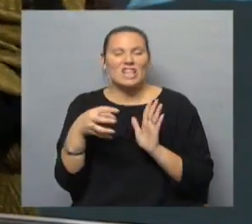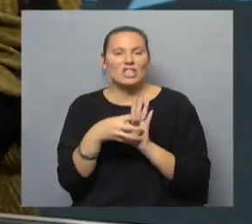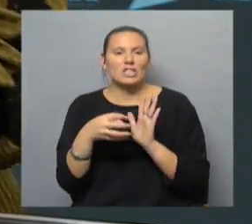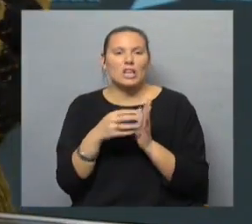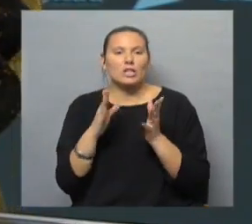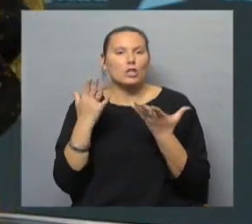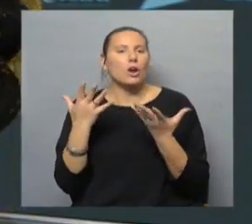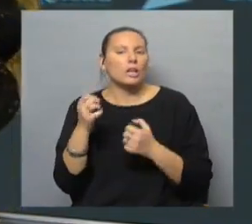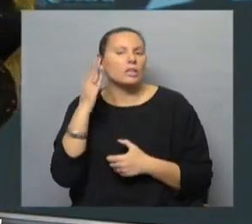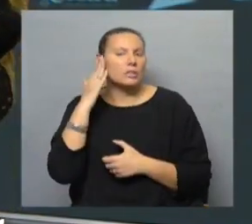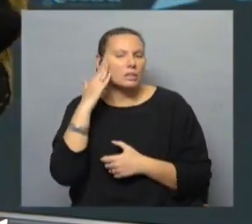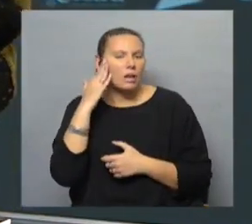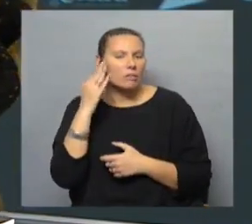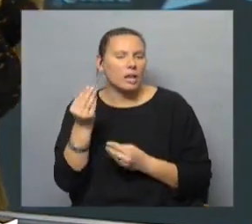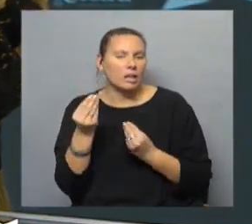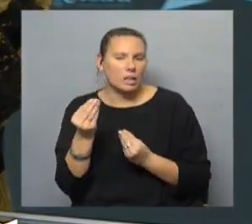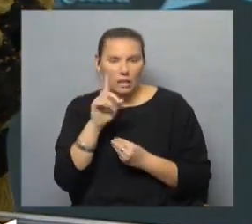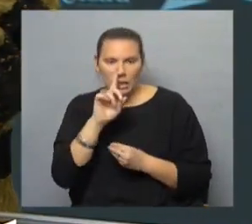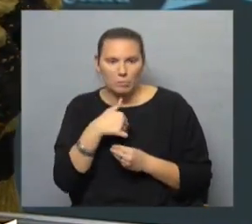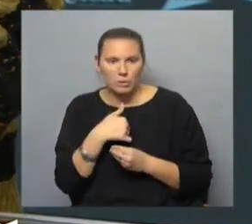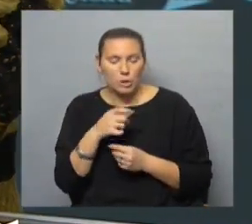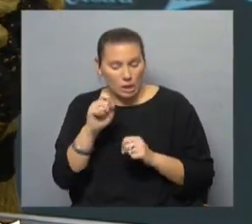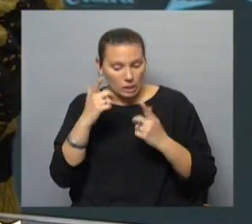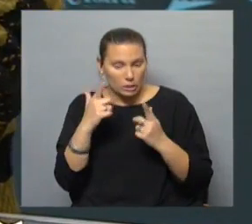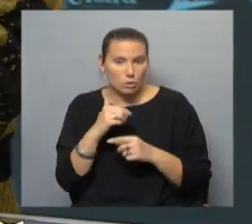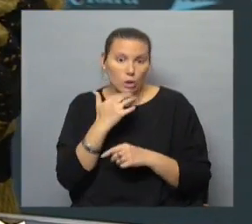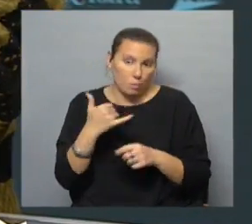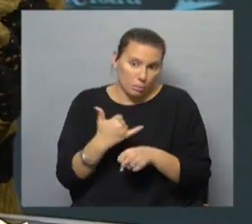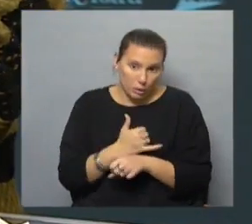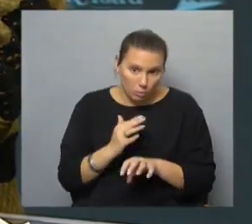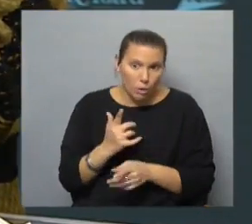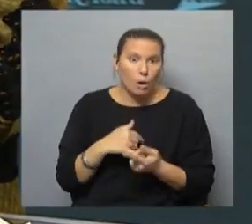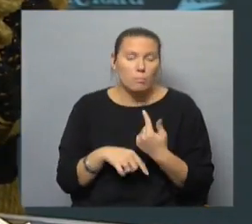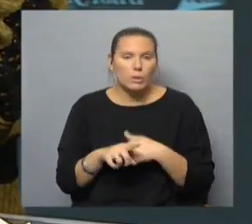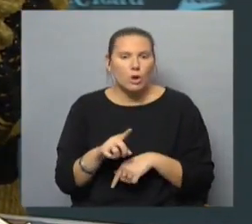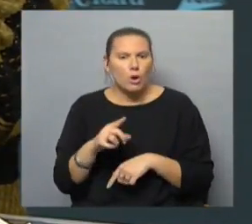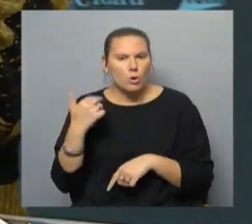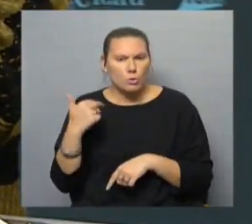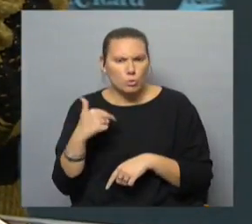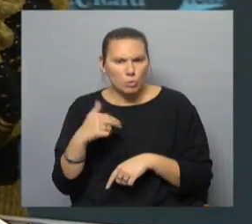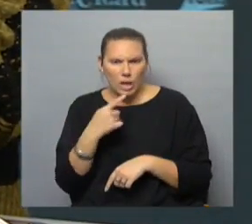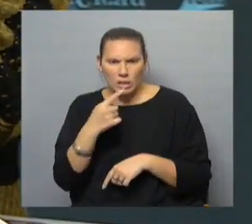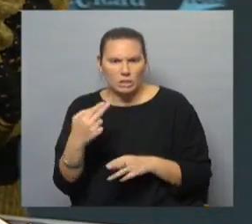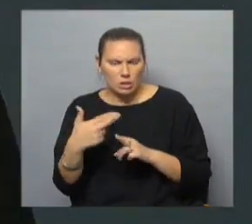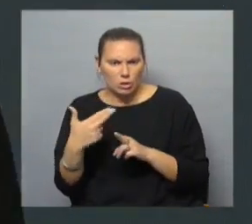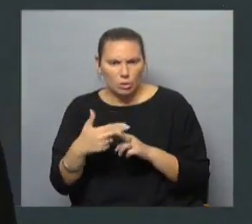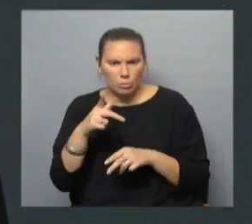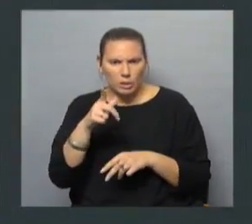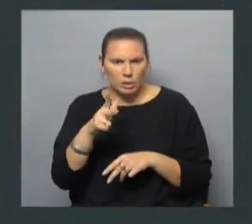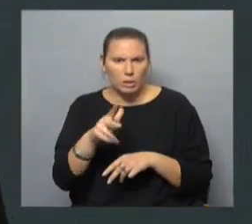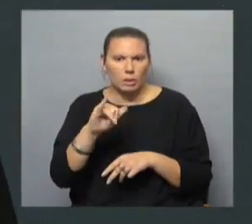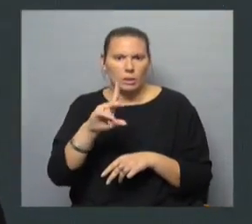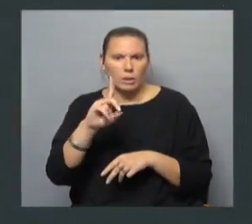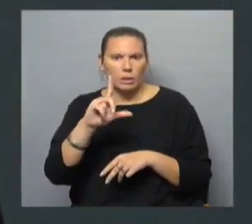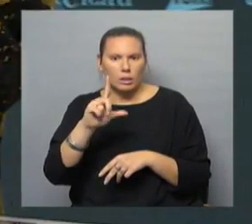hacerte un ¿sabías qué? Dale. Rapidito, porque me llamó la atención, capaz que estoy equivocado, pero ¿nunca se pronuncia el nombre de Hilda en la película? Nunca se pronuncia el nombre